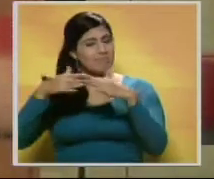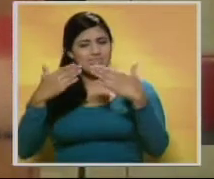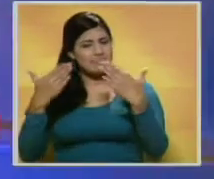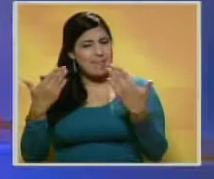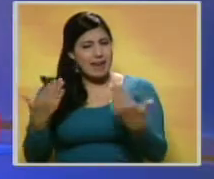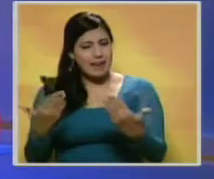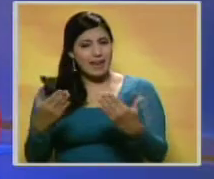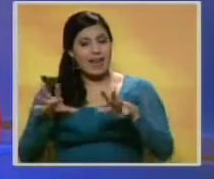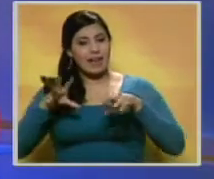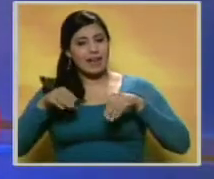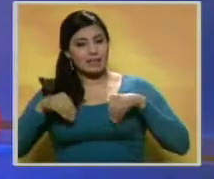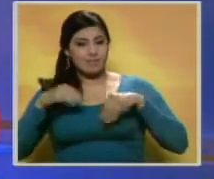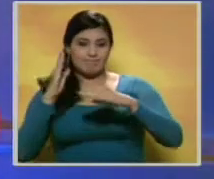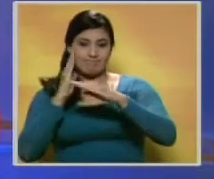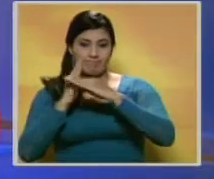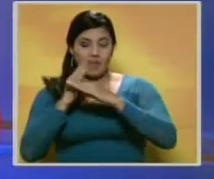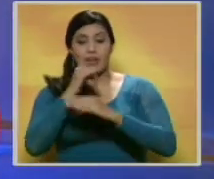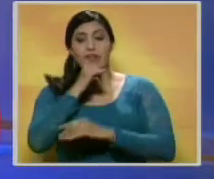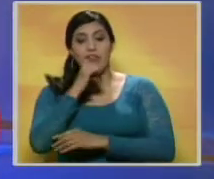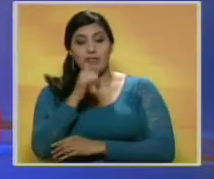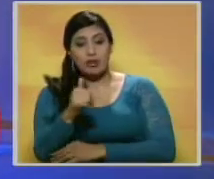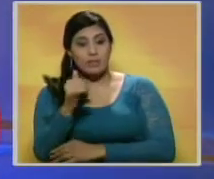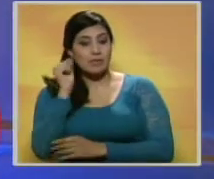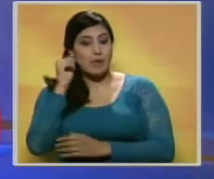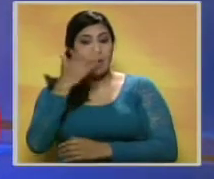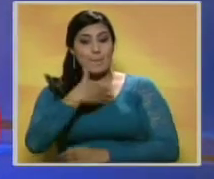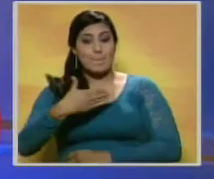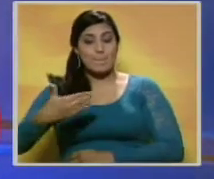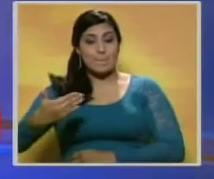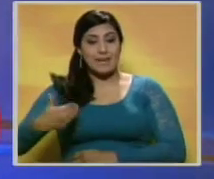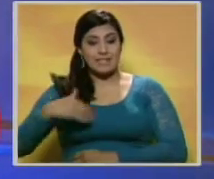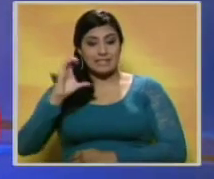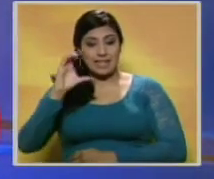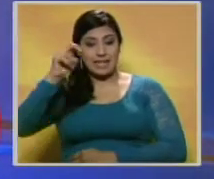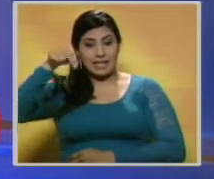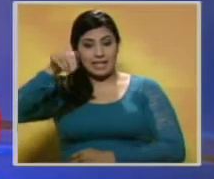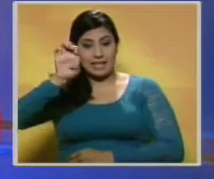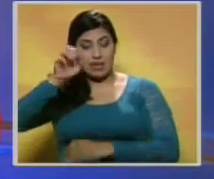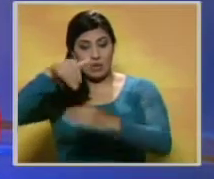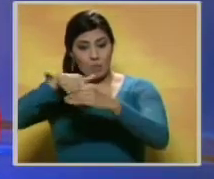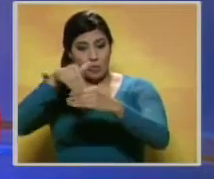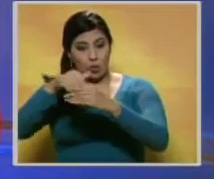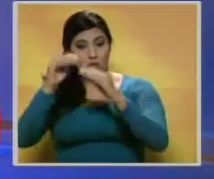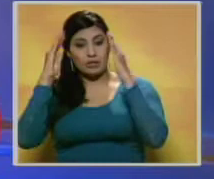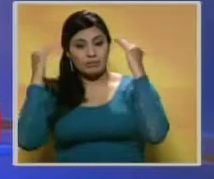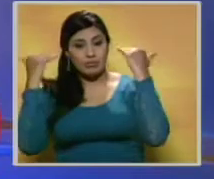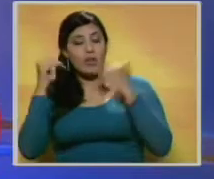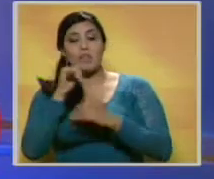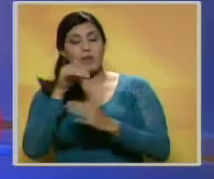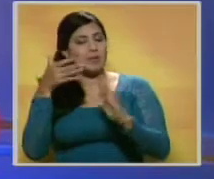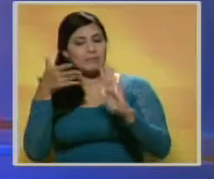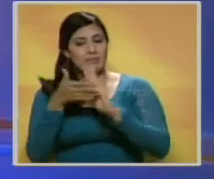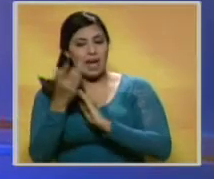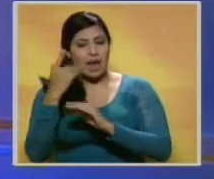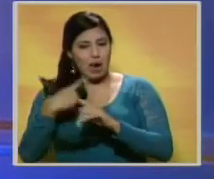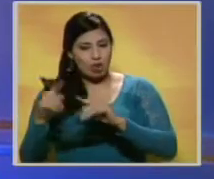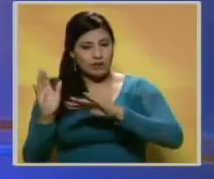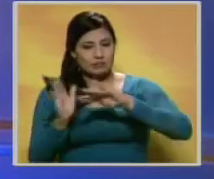para reconocer... Eran declaraciones de la presidenta del Consejo Nacional Electoral, Tibisay Lucena. Continuamos con